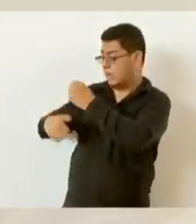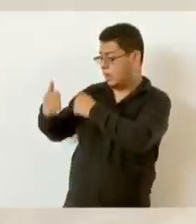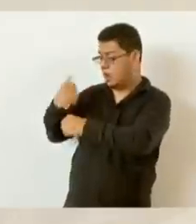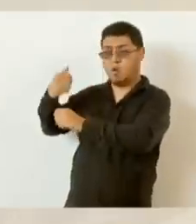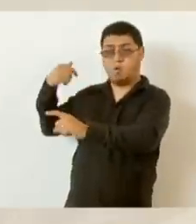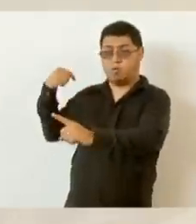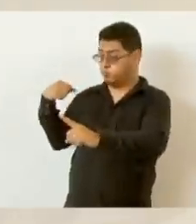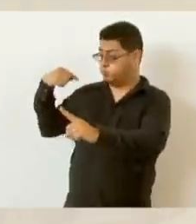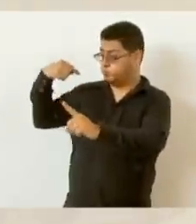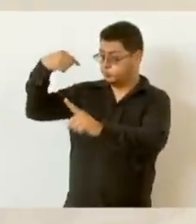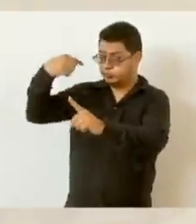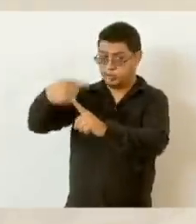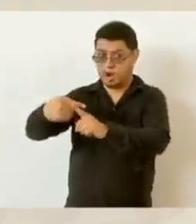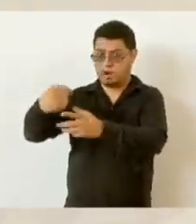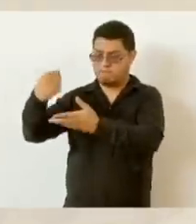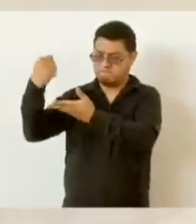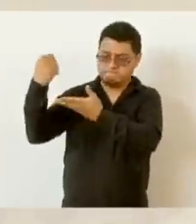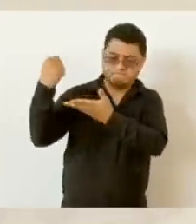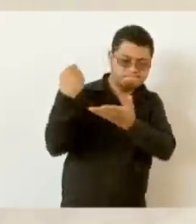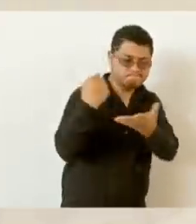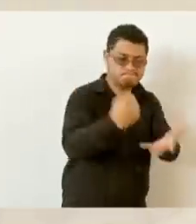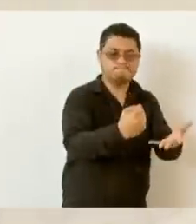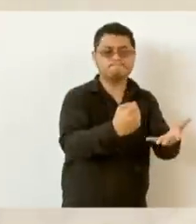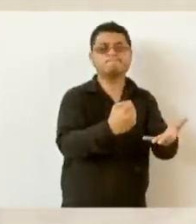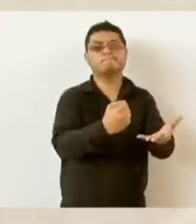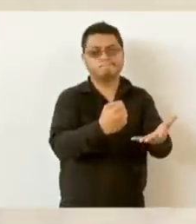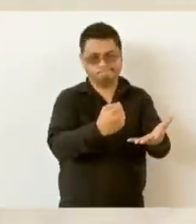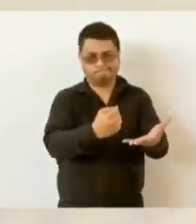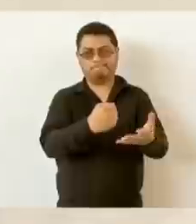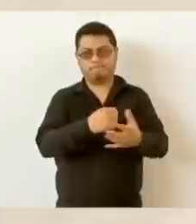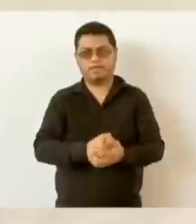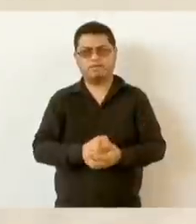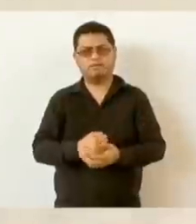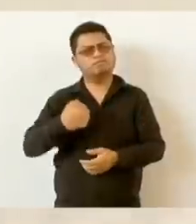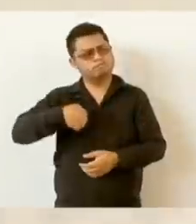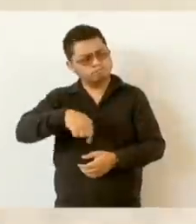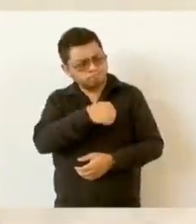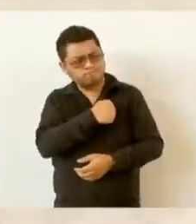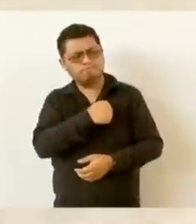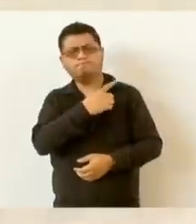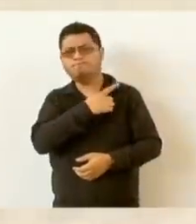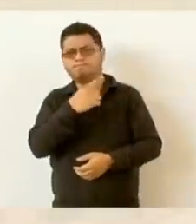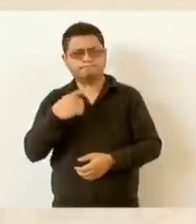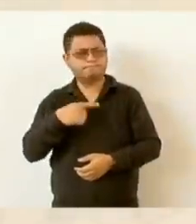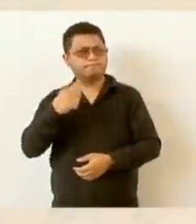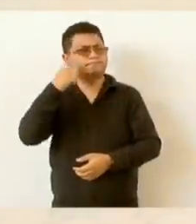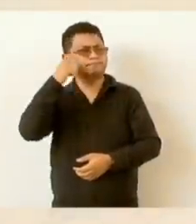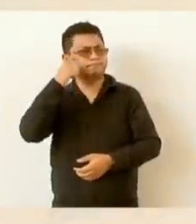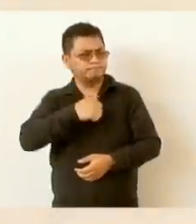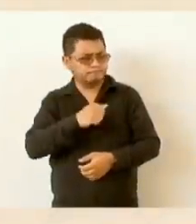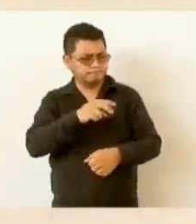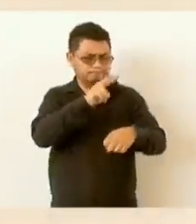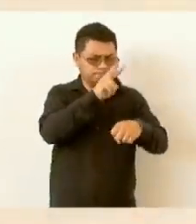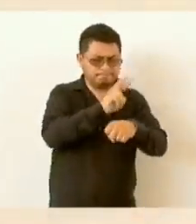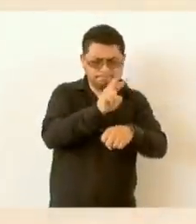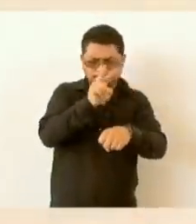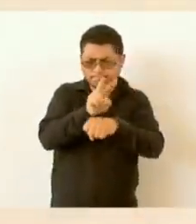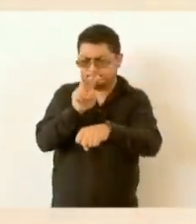Entonces, tenemos que estar constantemente